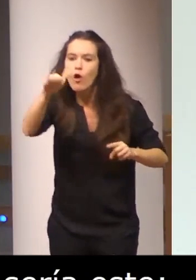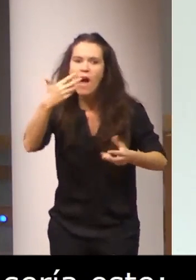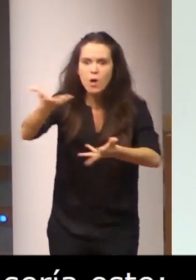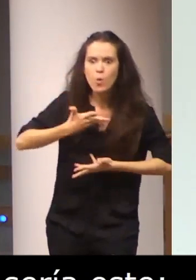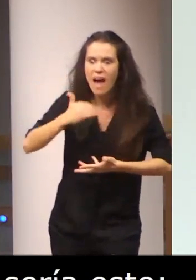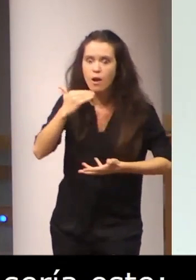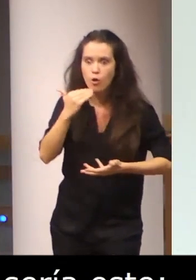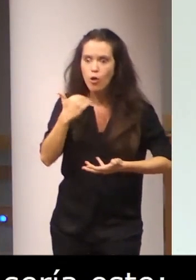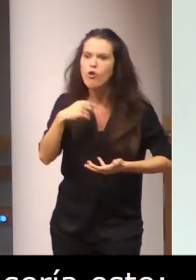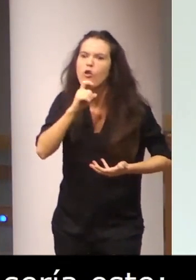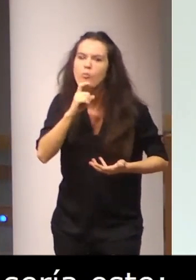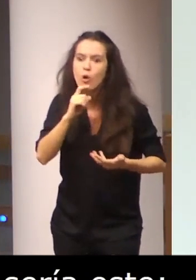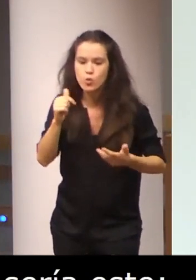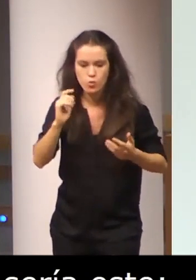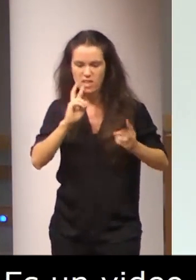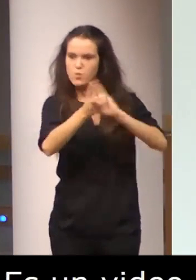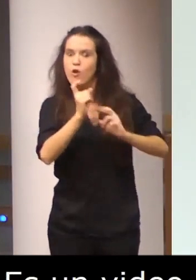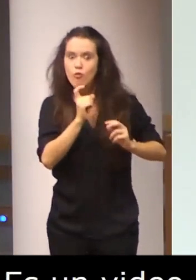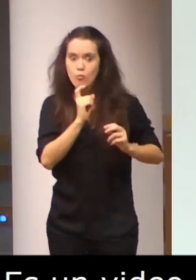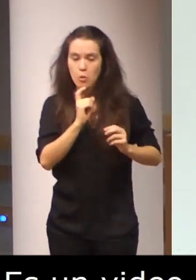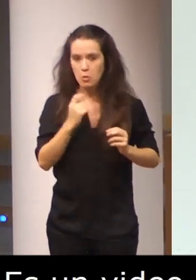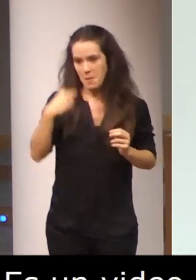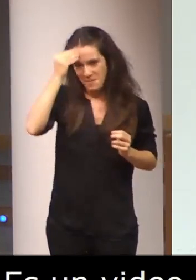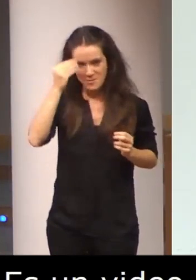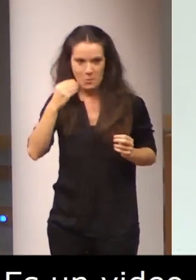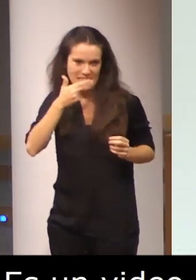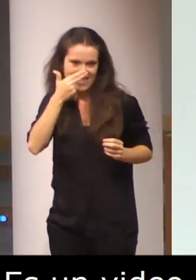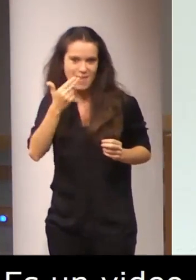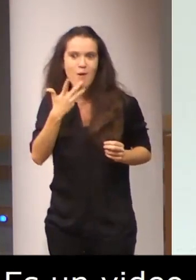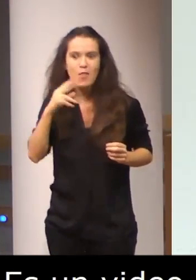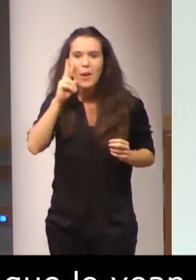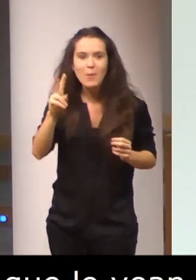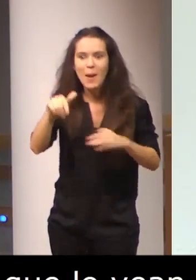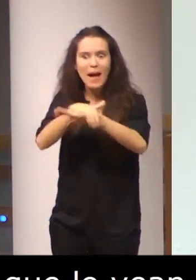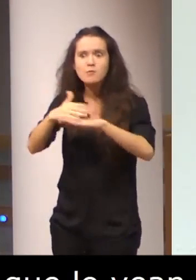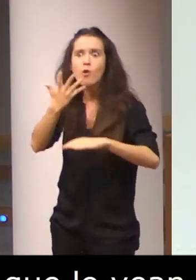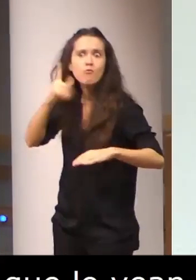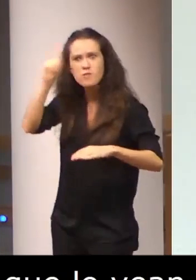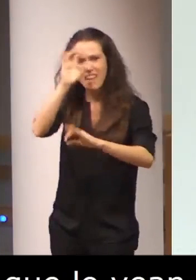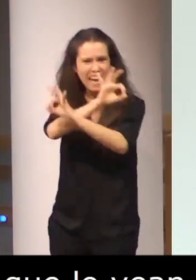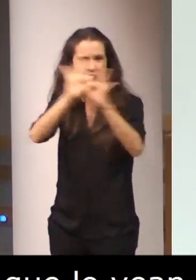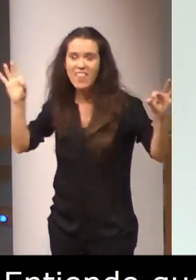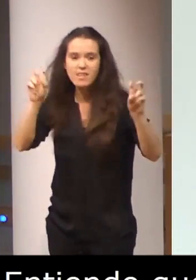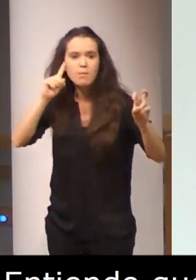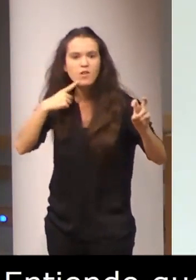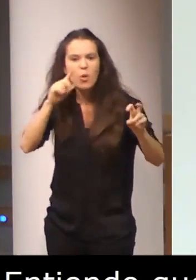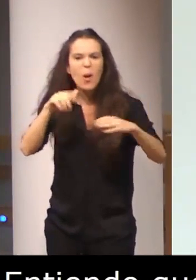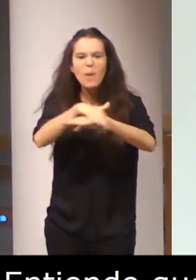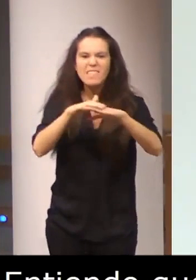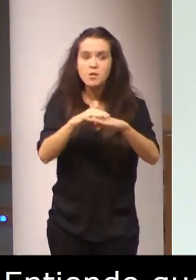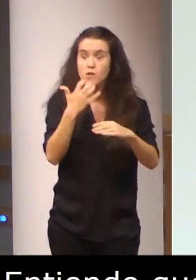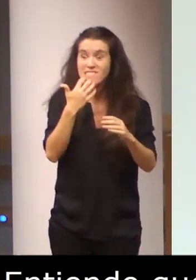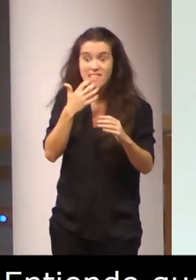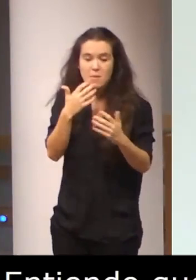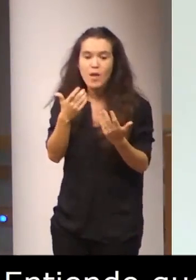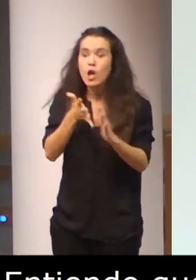es muy interesante. Entiendo que ya la mayoría lo conocerá. Entonces, parecen cosas muy simples, pero que si a uno no se le explican,